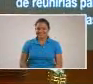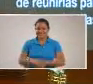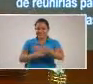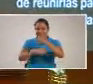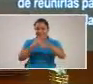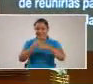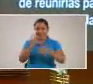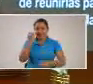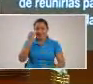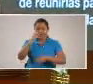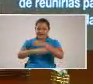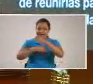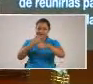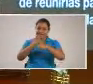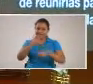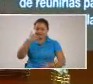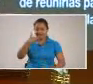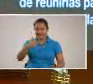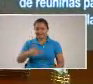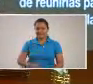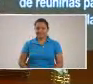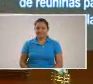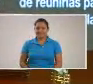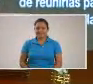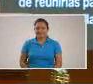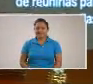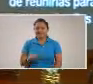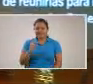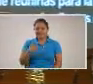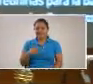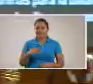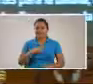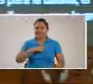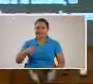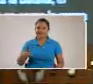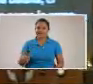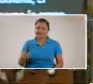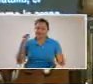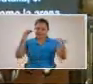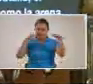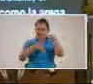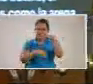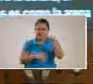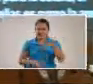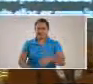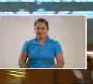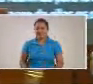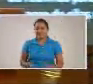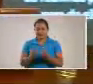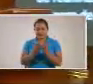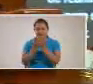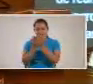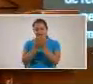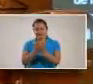está compenetrado en la escatología y los eventos finales, ¿verdad? Pero bueno,